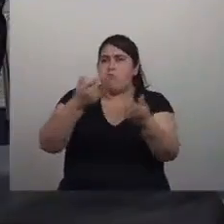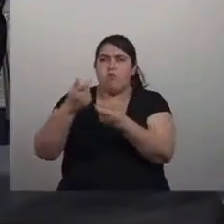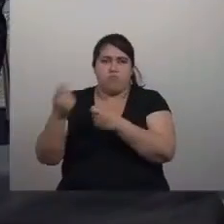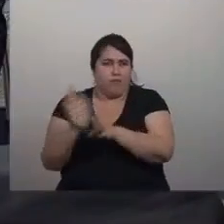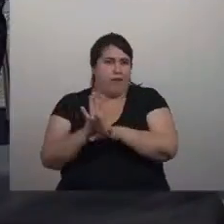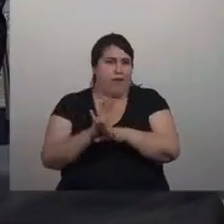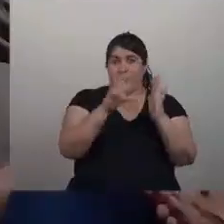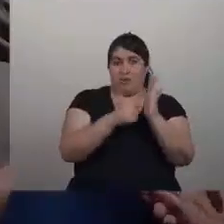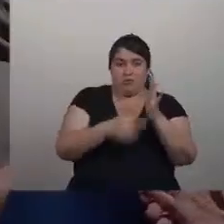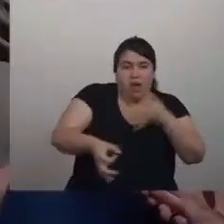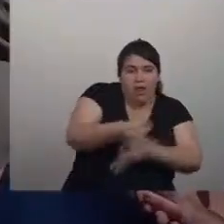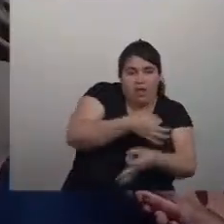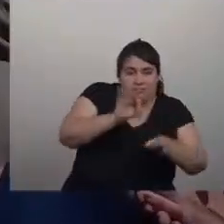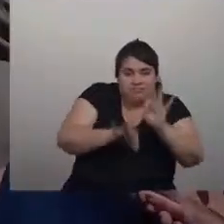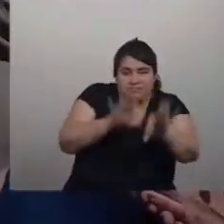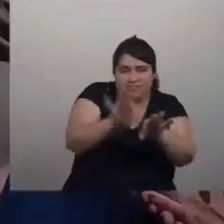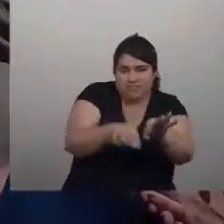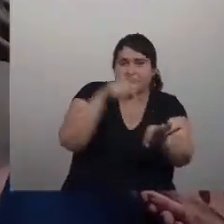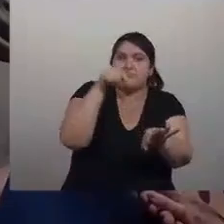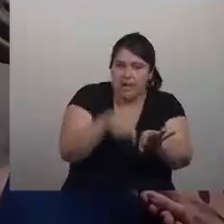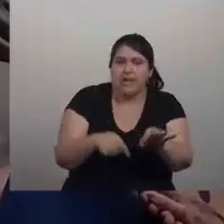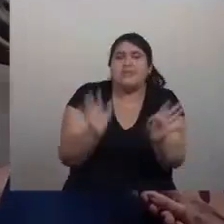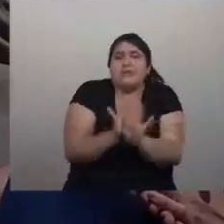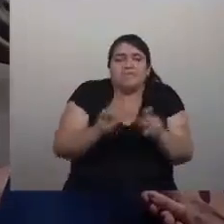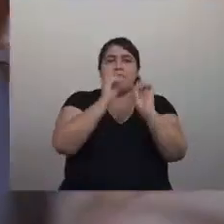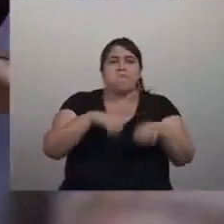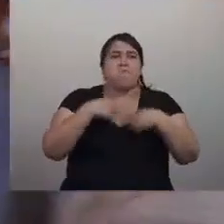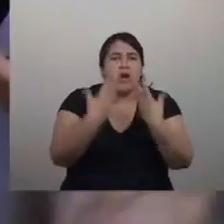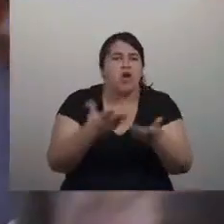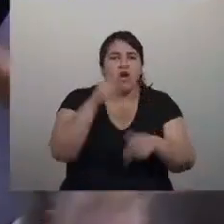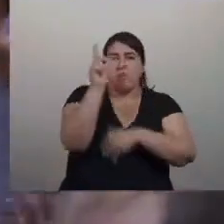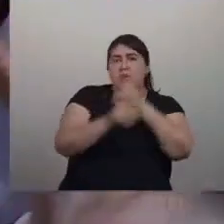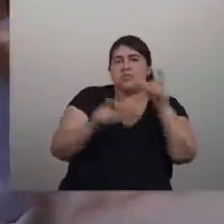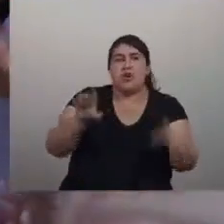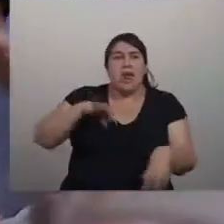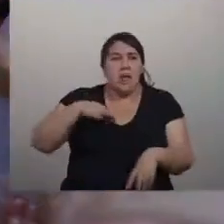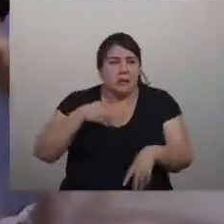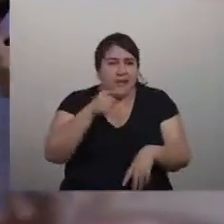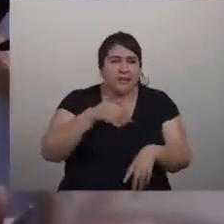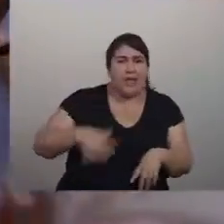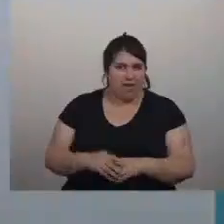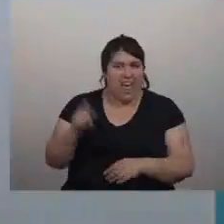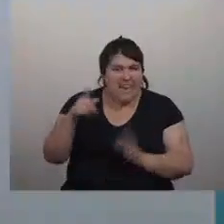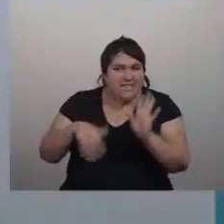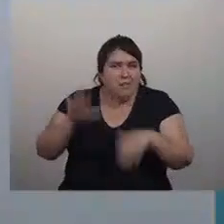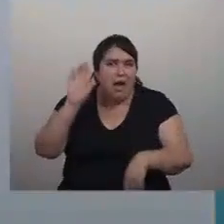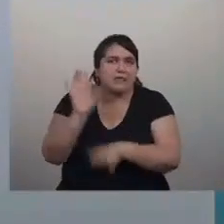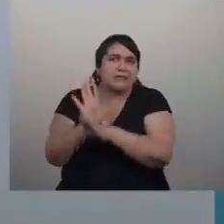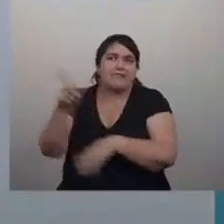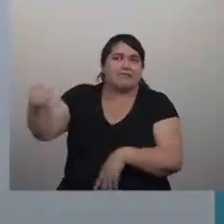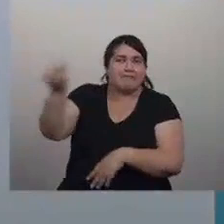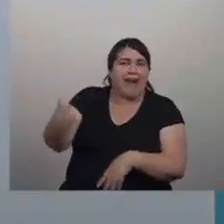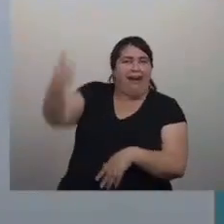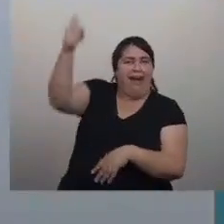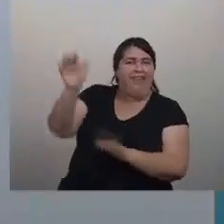una discusión mejora las condiciones de vida de nuestro pueblo con nuestro pueblo trabajando el mayor triunfo que pueden